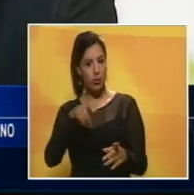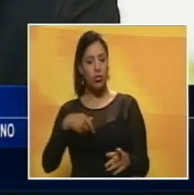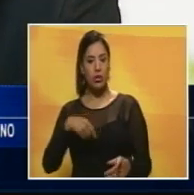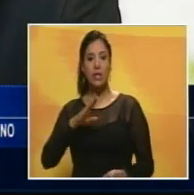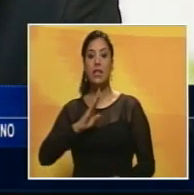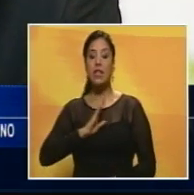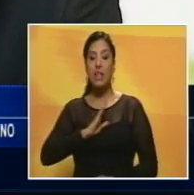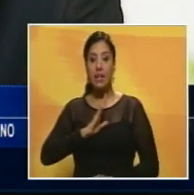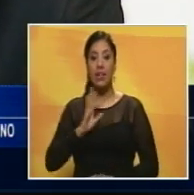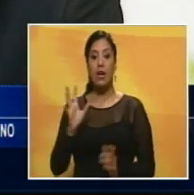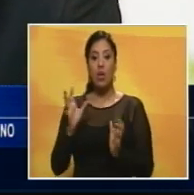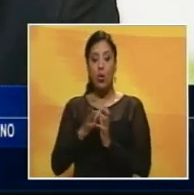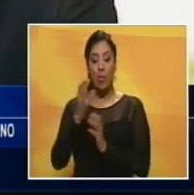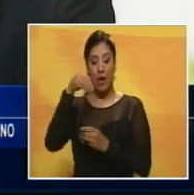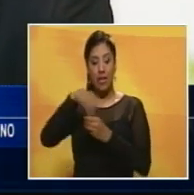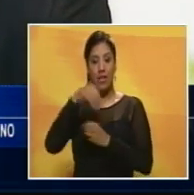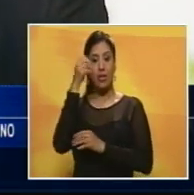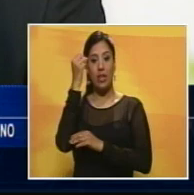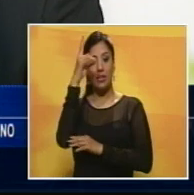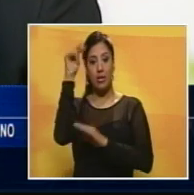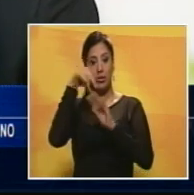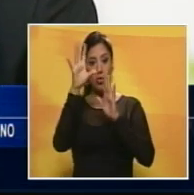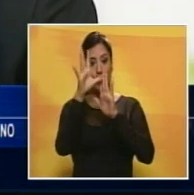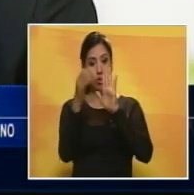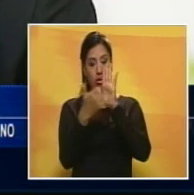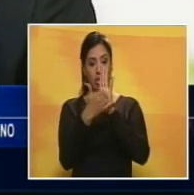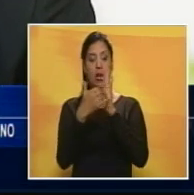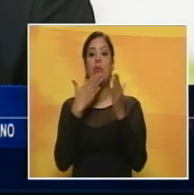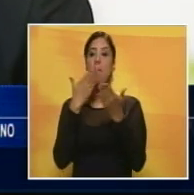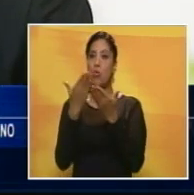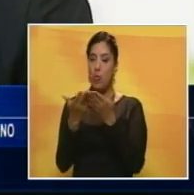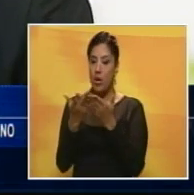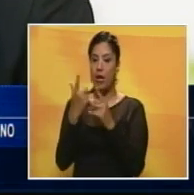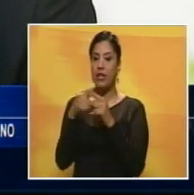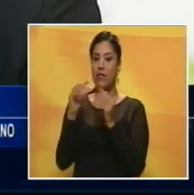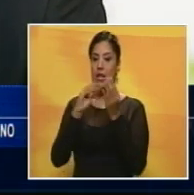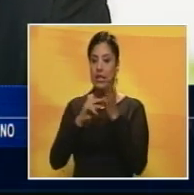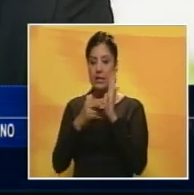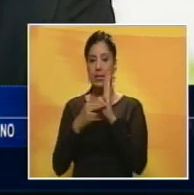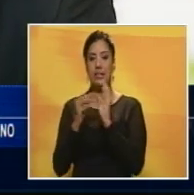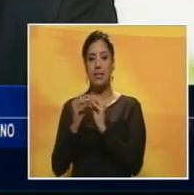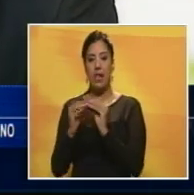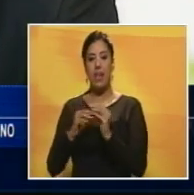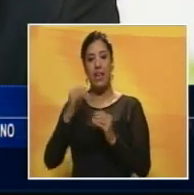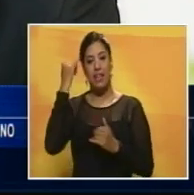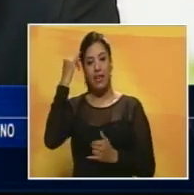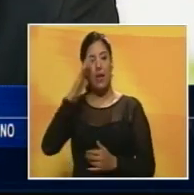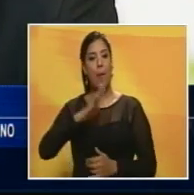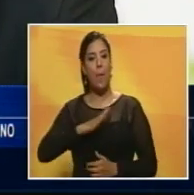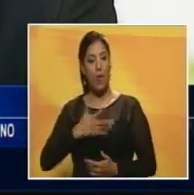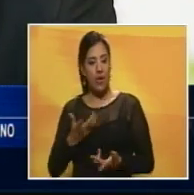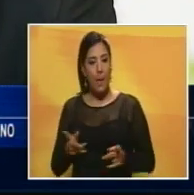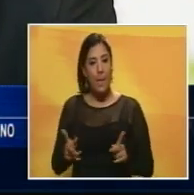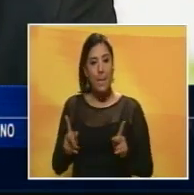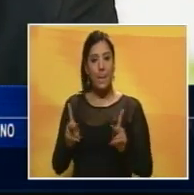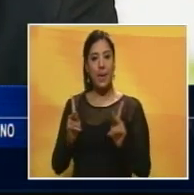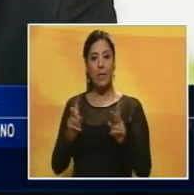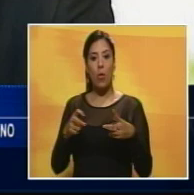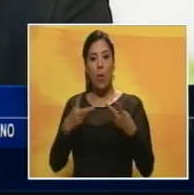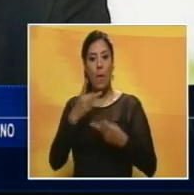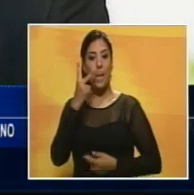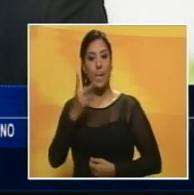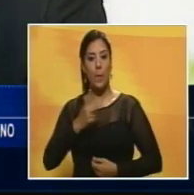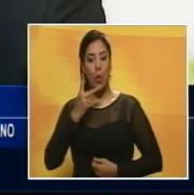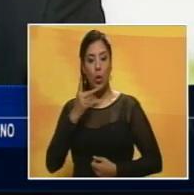estar allí dentro de la Asamblea Nacional Constituyente haciendo propuestas, articulando alternativas que nos permitan generar